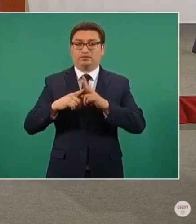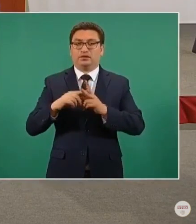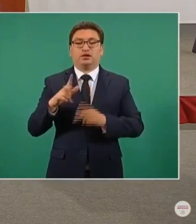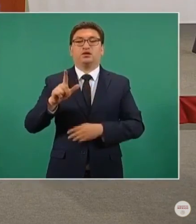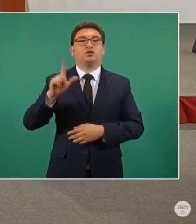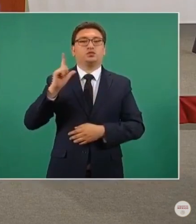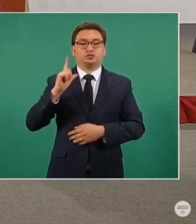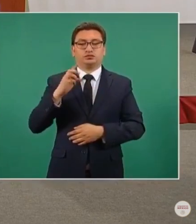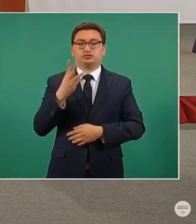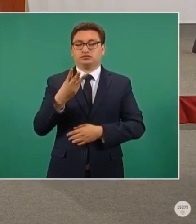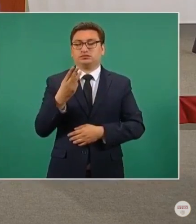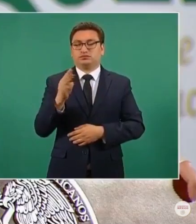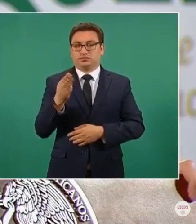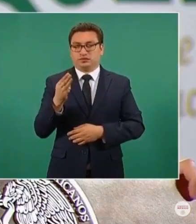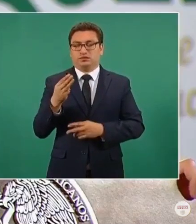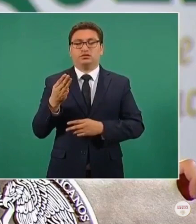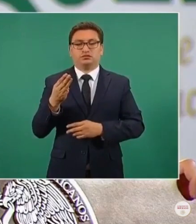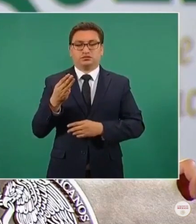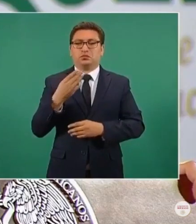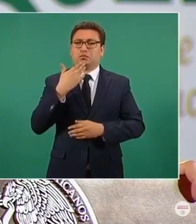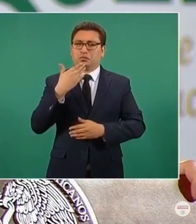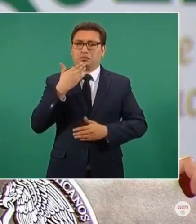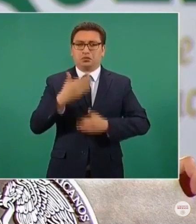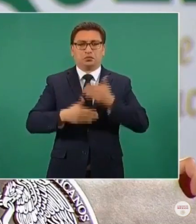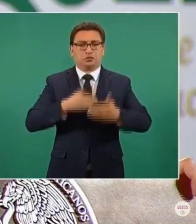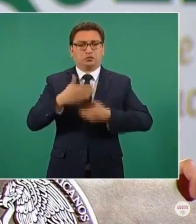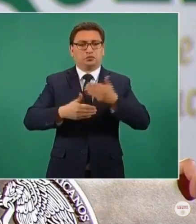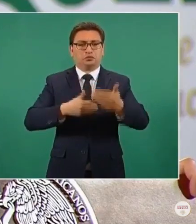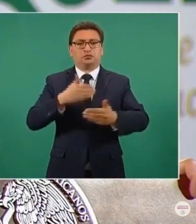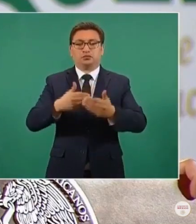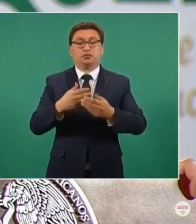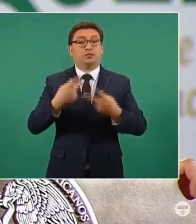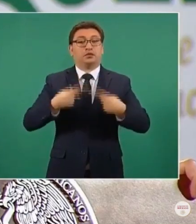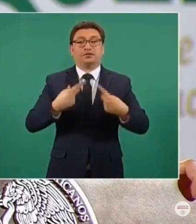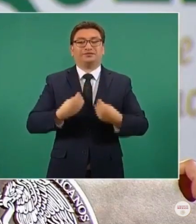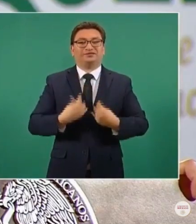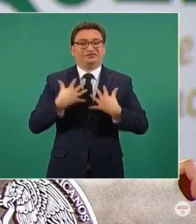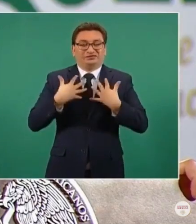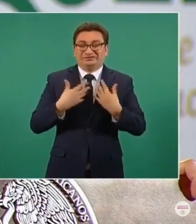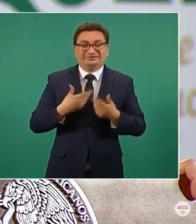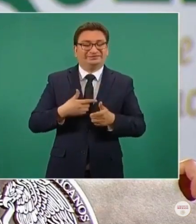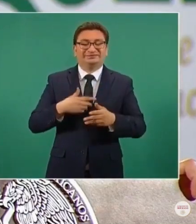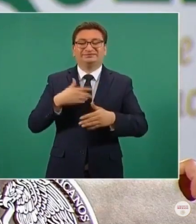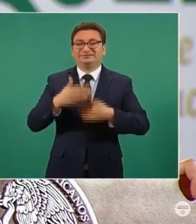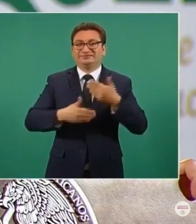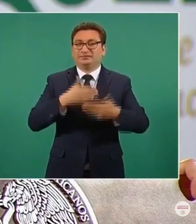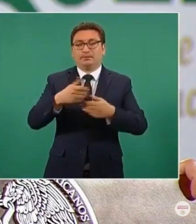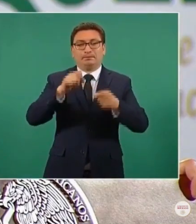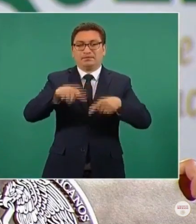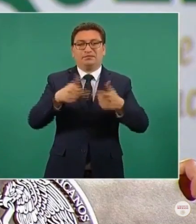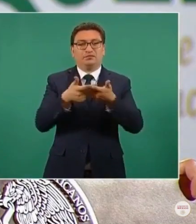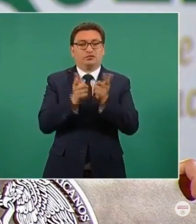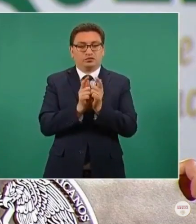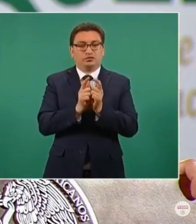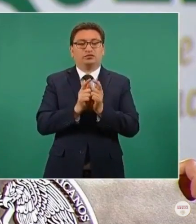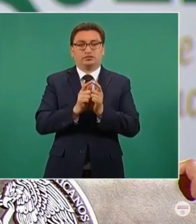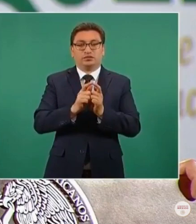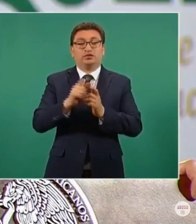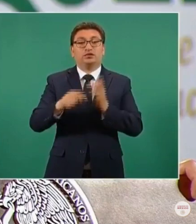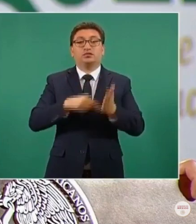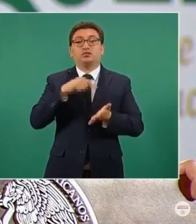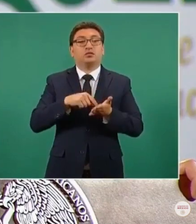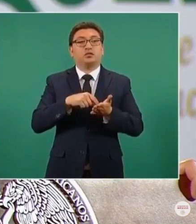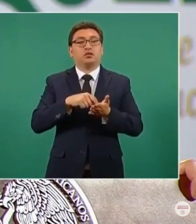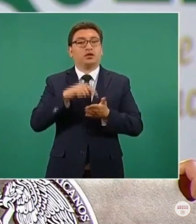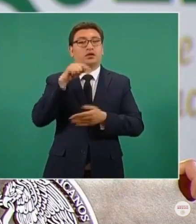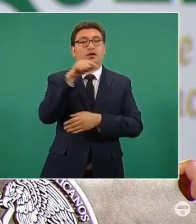3 de mayo, va a muy buen ritmo, hay un enorme entusiasmo también en este grupo de población. Los centros de